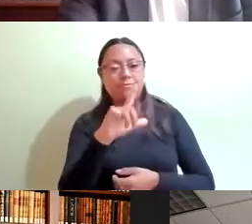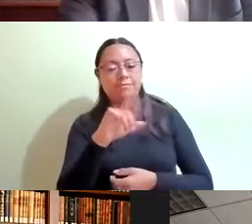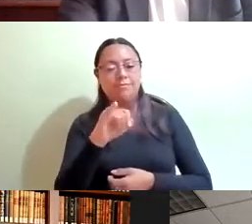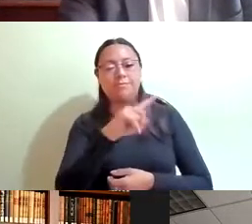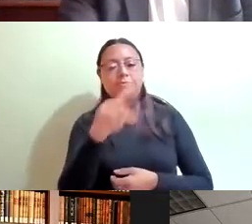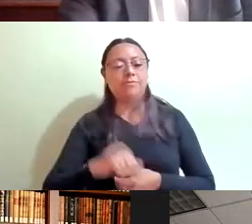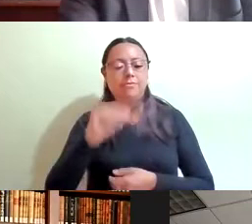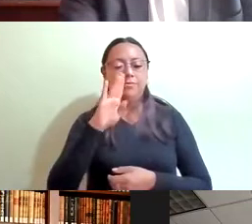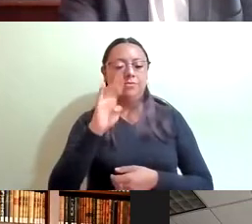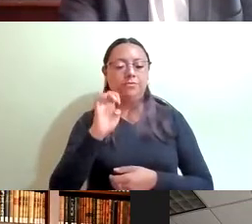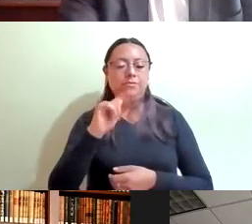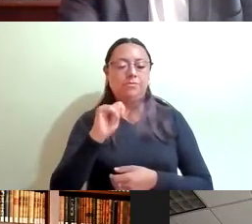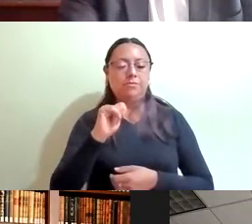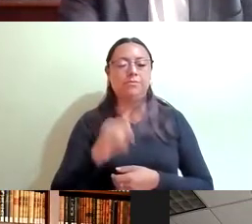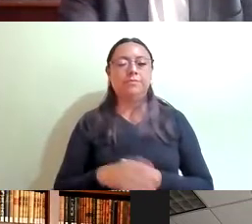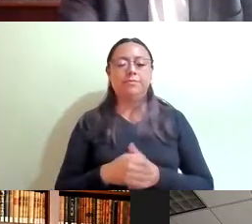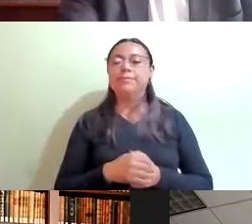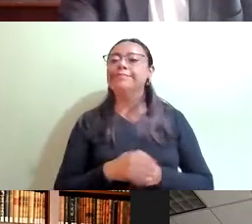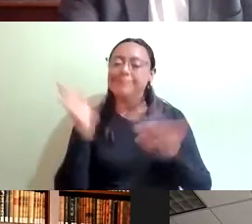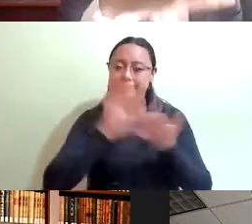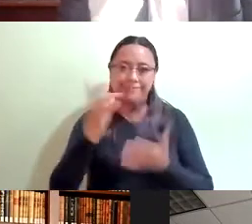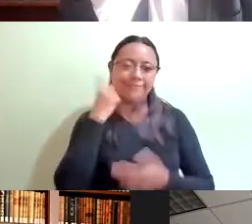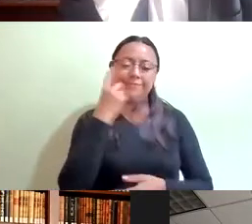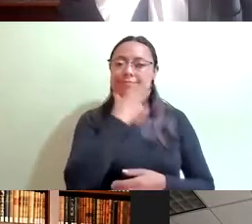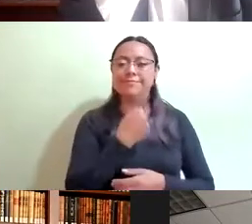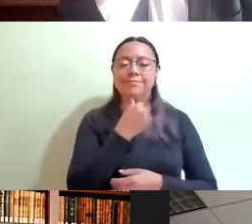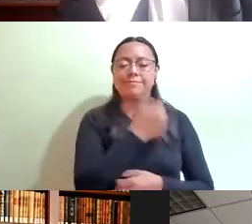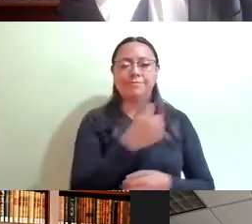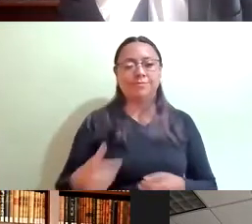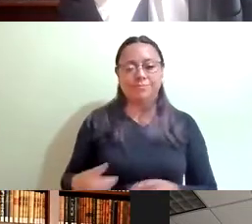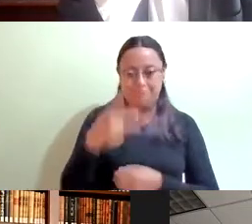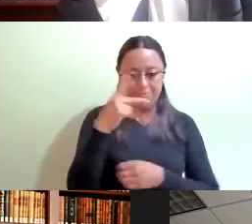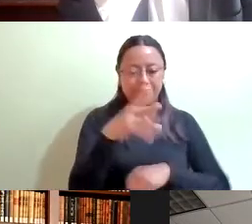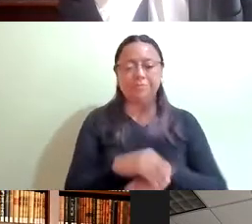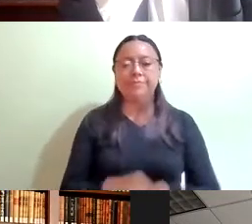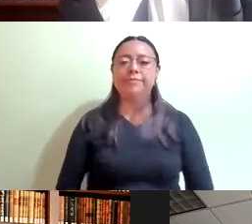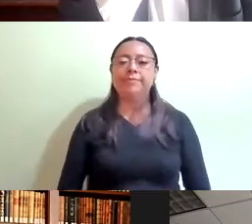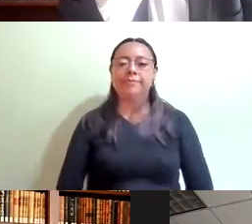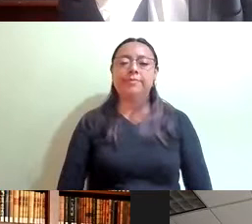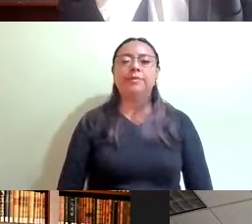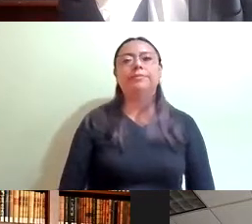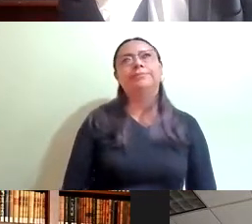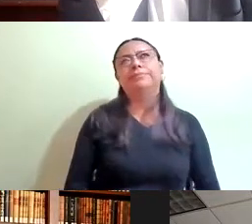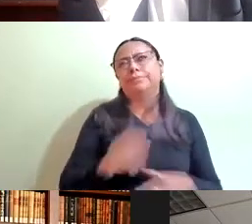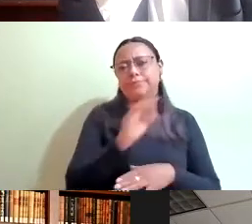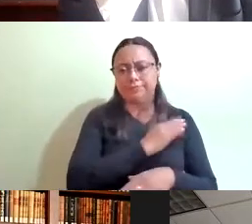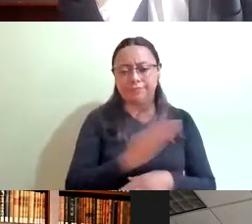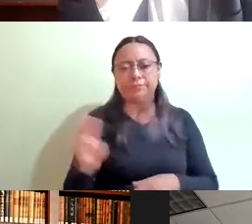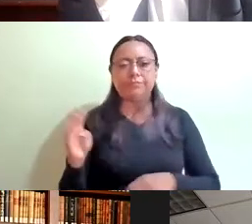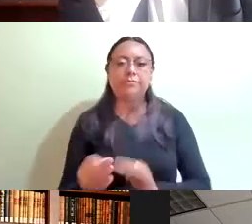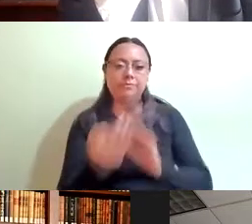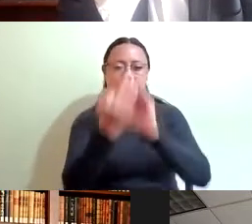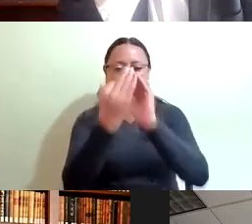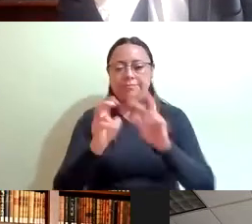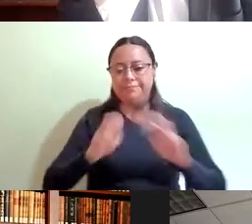Gracias, diputado presidente, con su venia. Bueno, cuando se hacen las comparecencias ante el Pleno